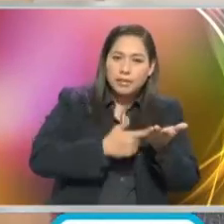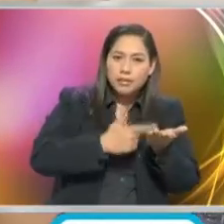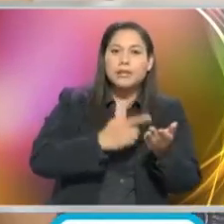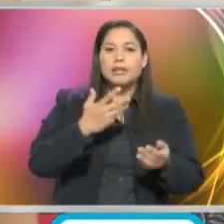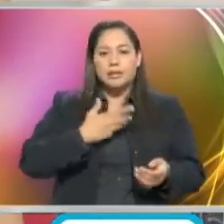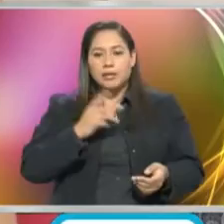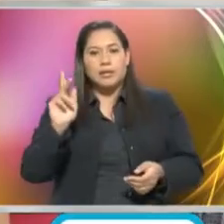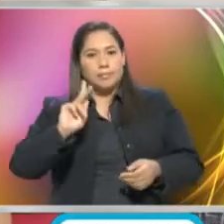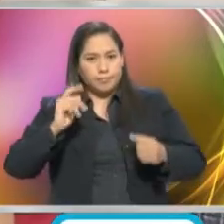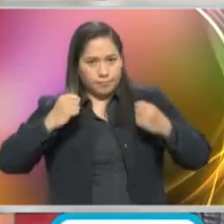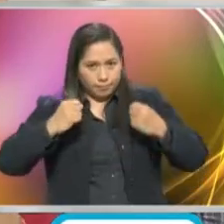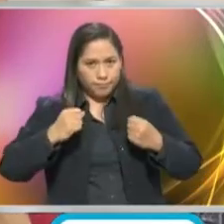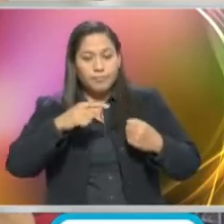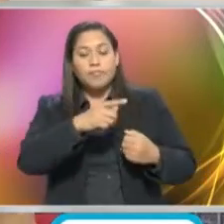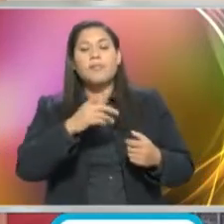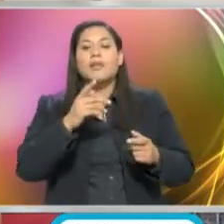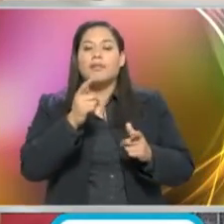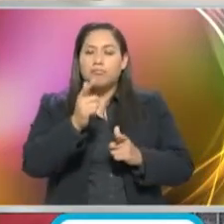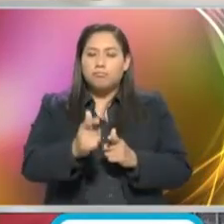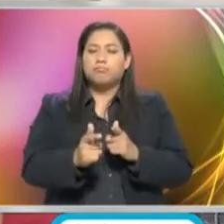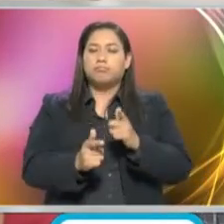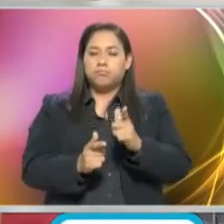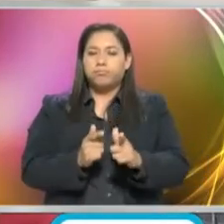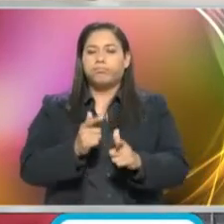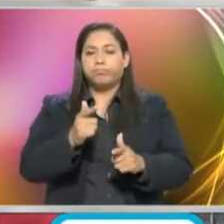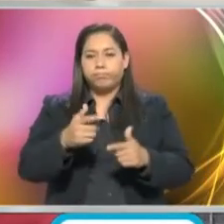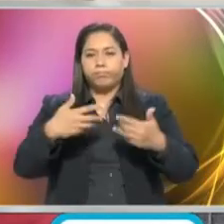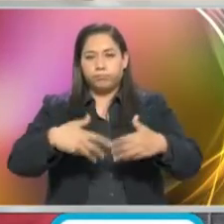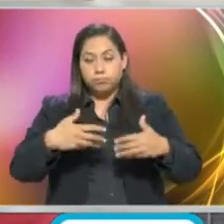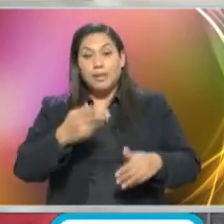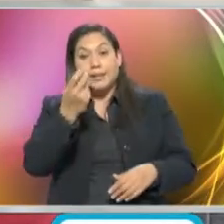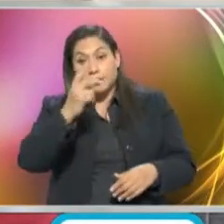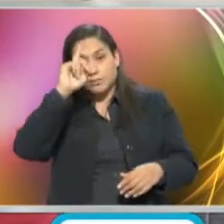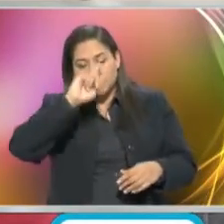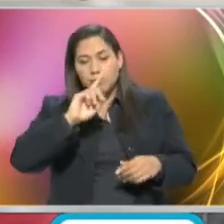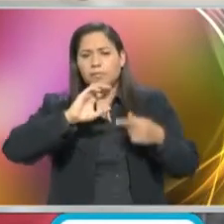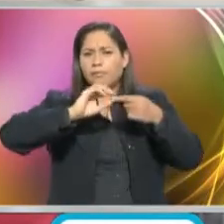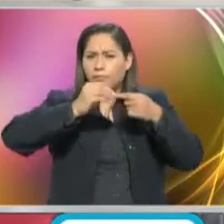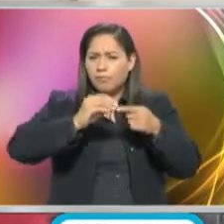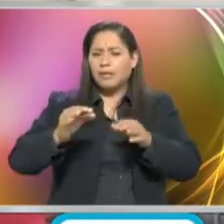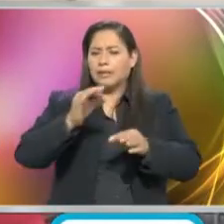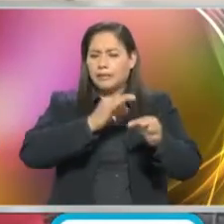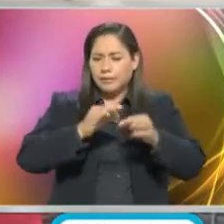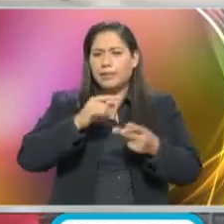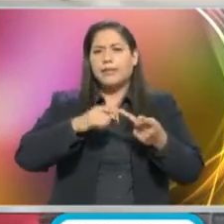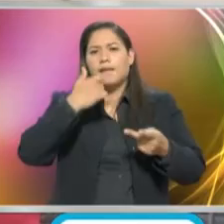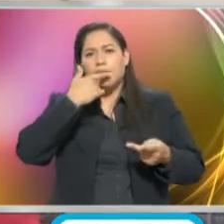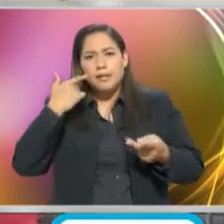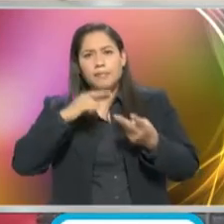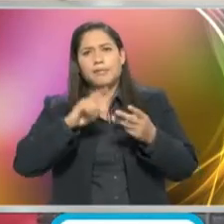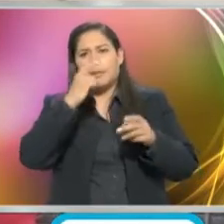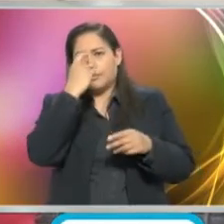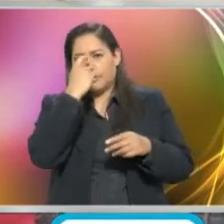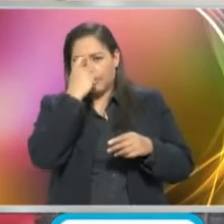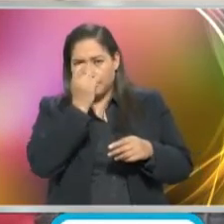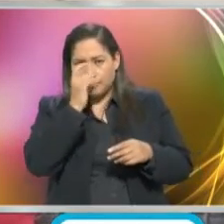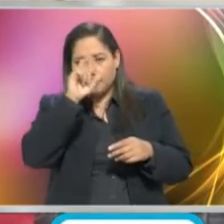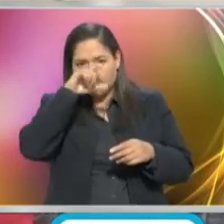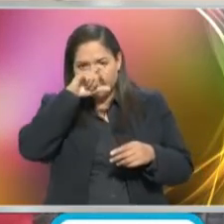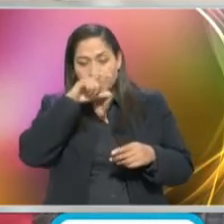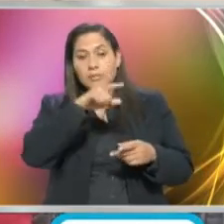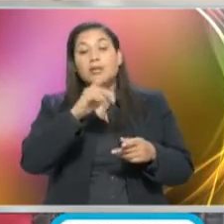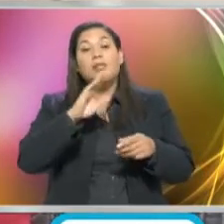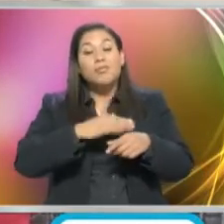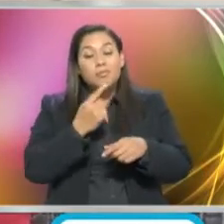entonces se asimilan más lentamente. Esa es la recomendación, que sean frijoles, lentejas, habas, garbanzos, porque los vamos a